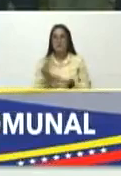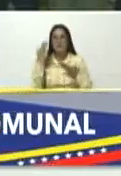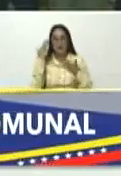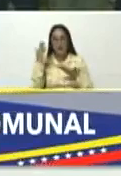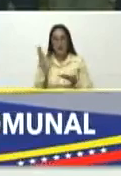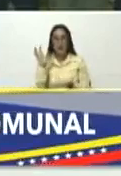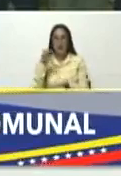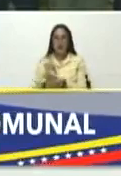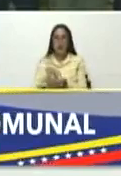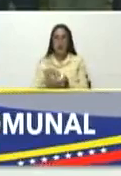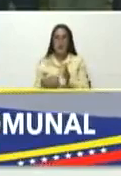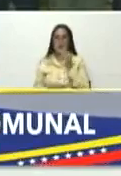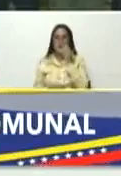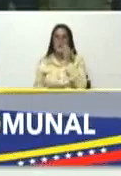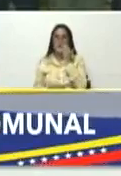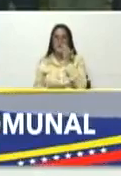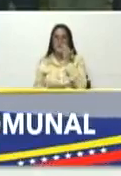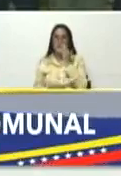estado de Aragua.